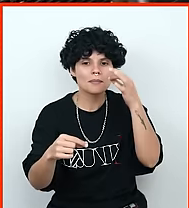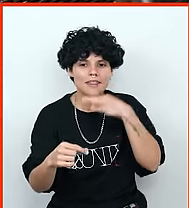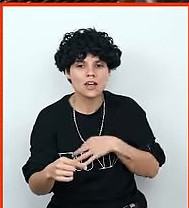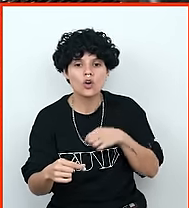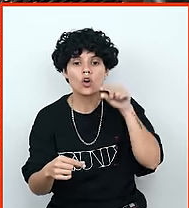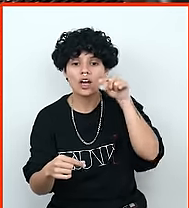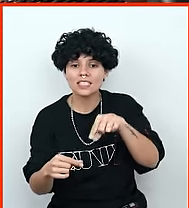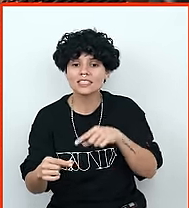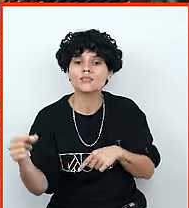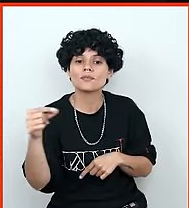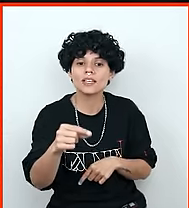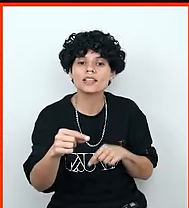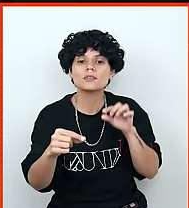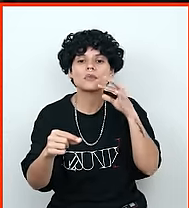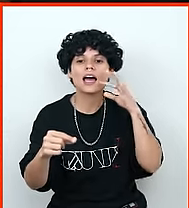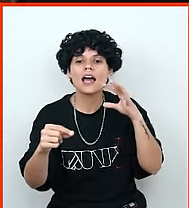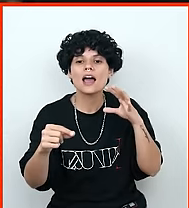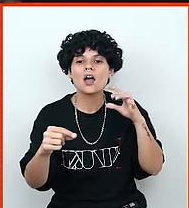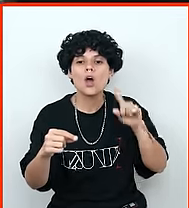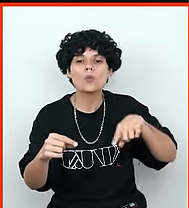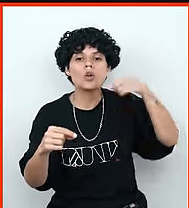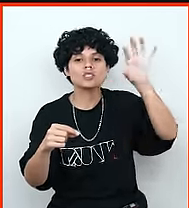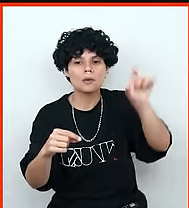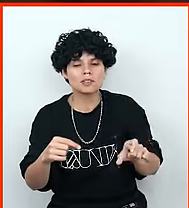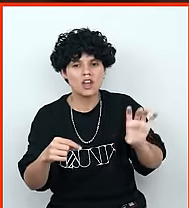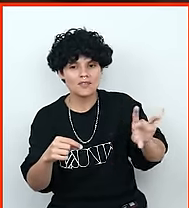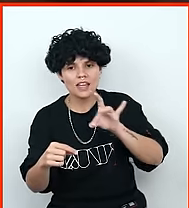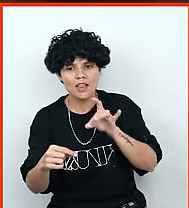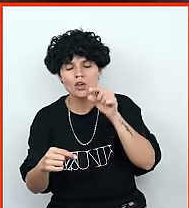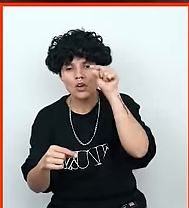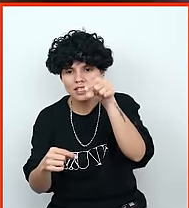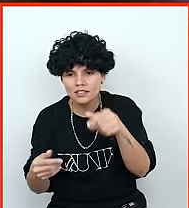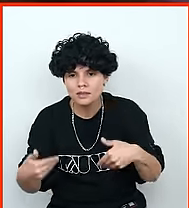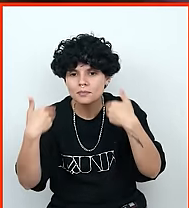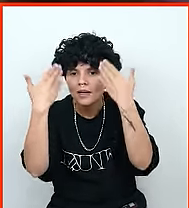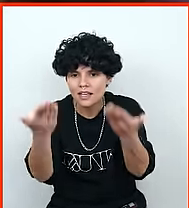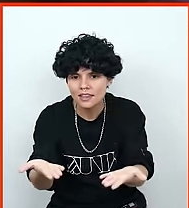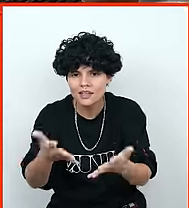me dijo, este beat es para tu próximo invitado. ¿En serio?